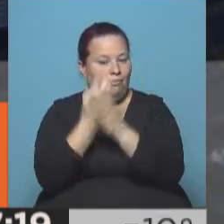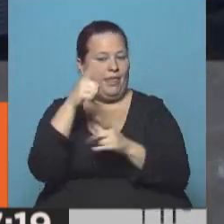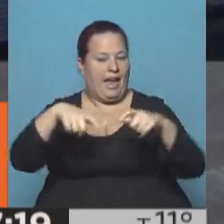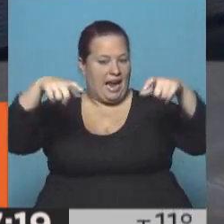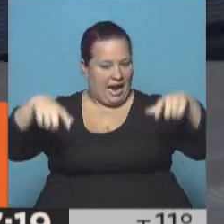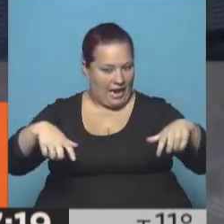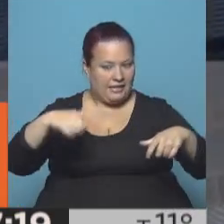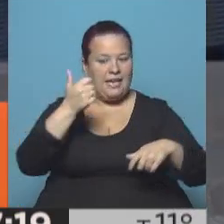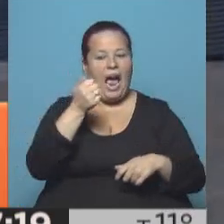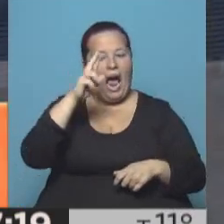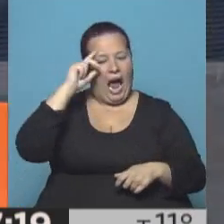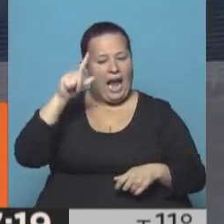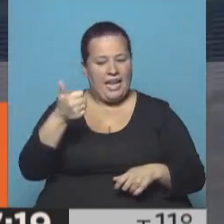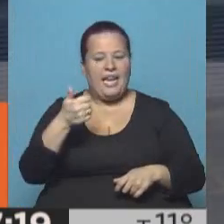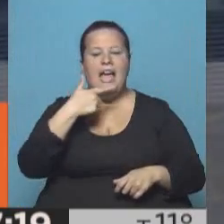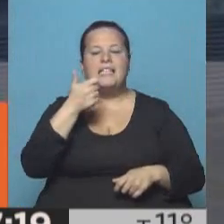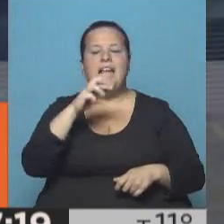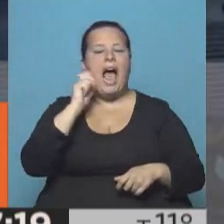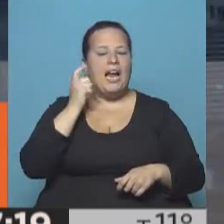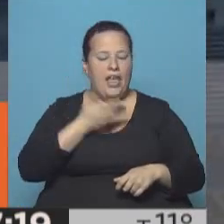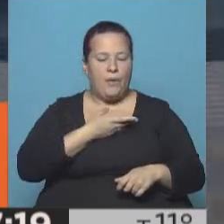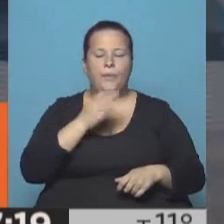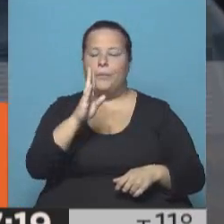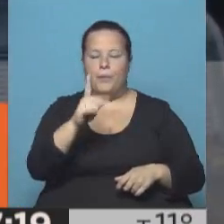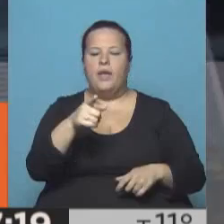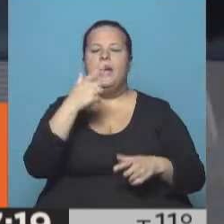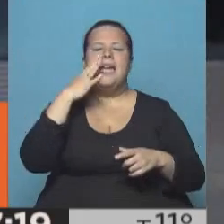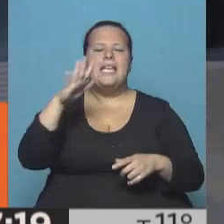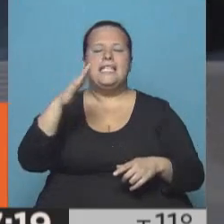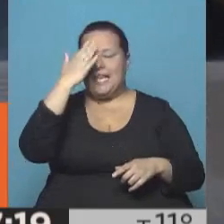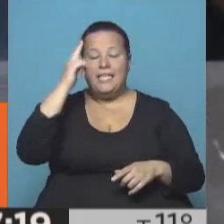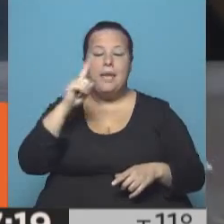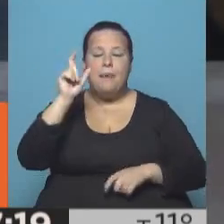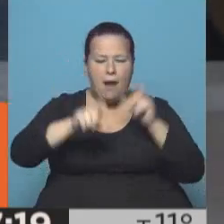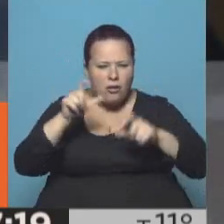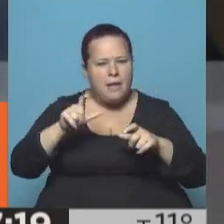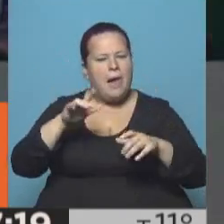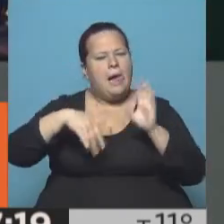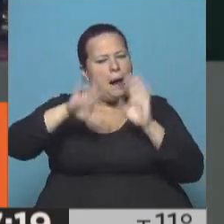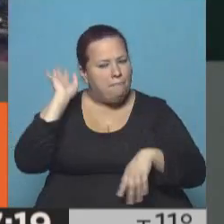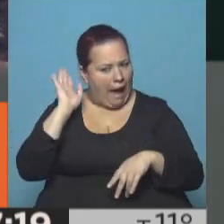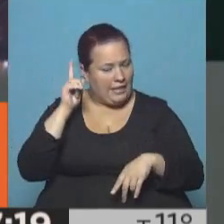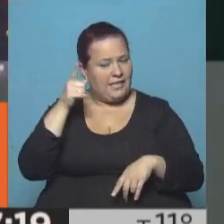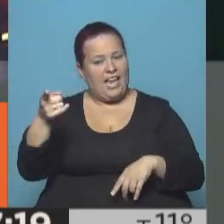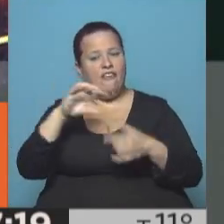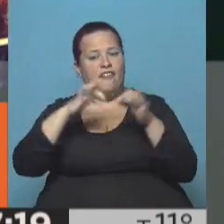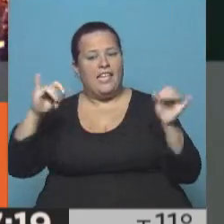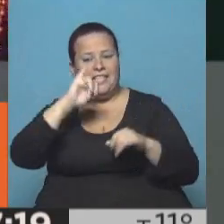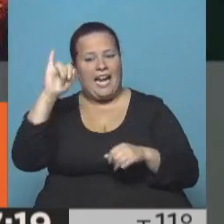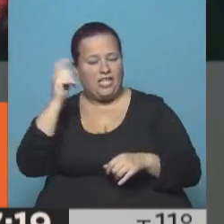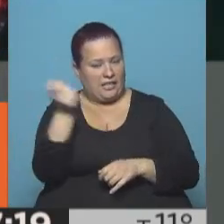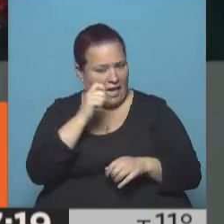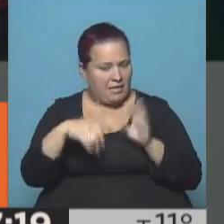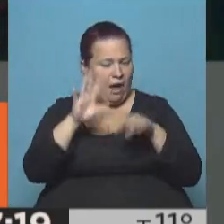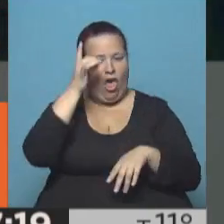este estadio. La Arena Zagreb tiene una capacidad para 15.000 personas. Es un poco más de lo que pide la Federación Internacional de